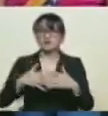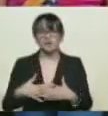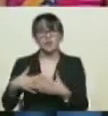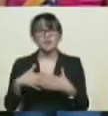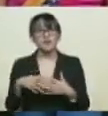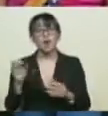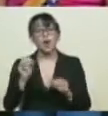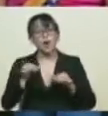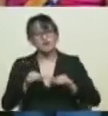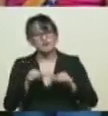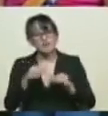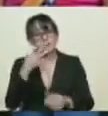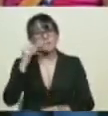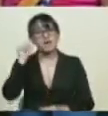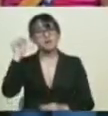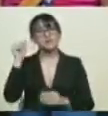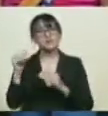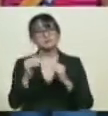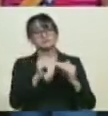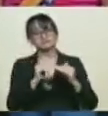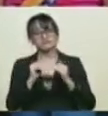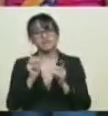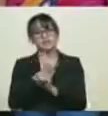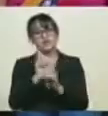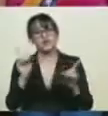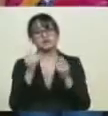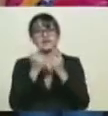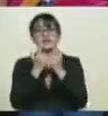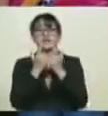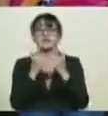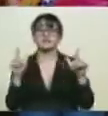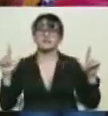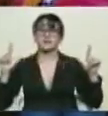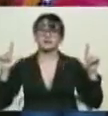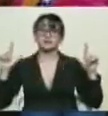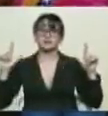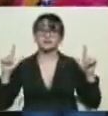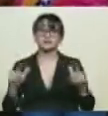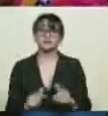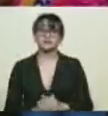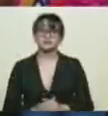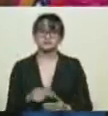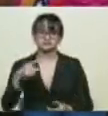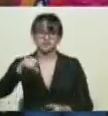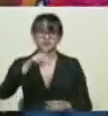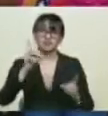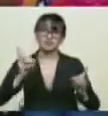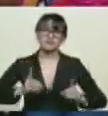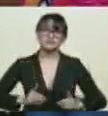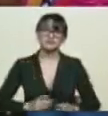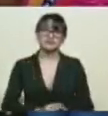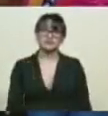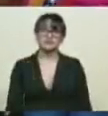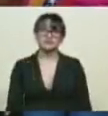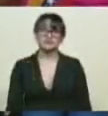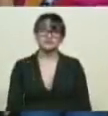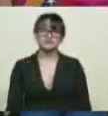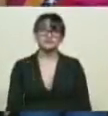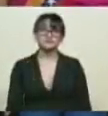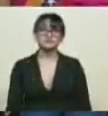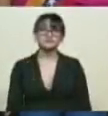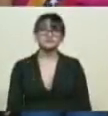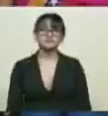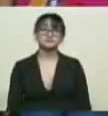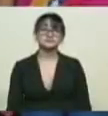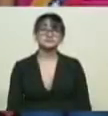con Maduro, con soberanía, democracia y libertad. Ustedes deciden. Yo lo